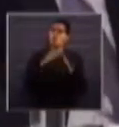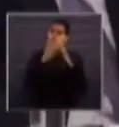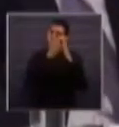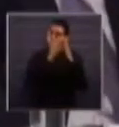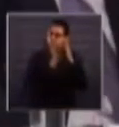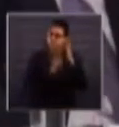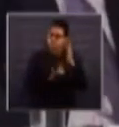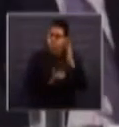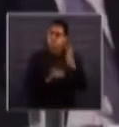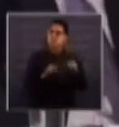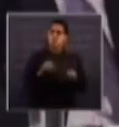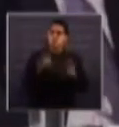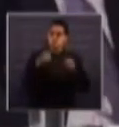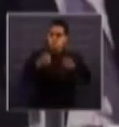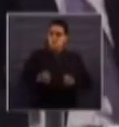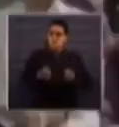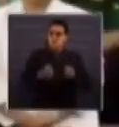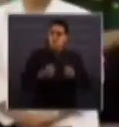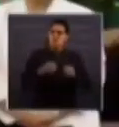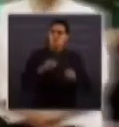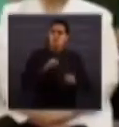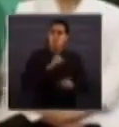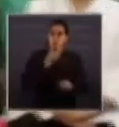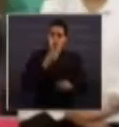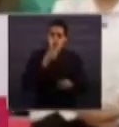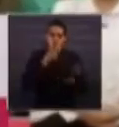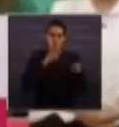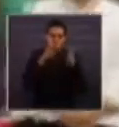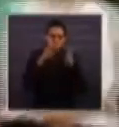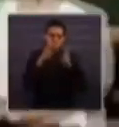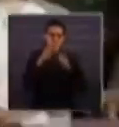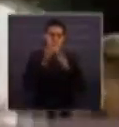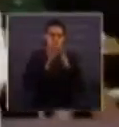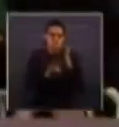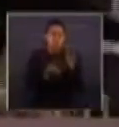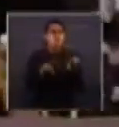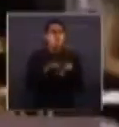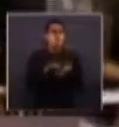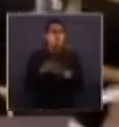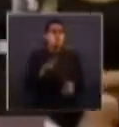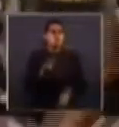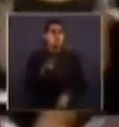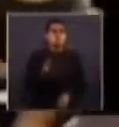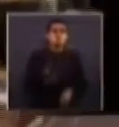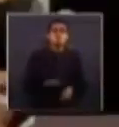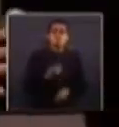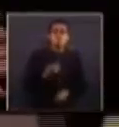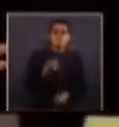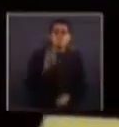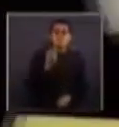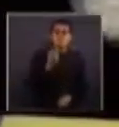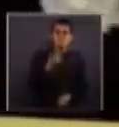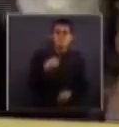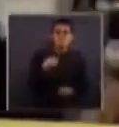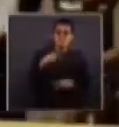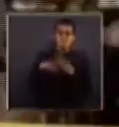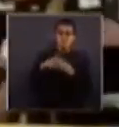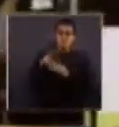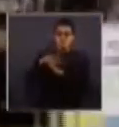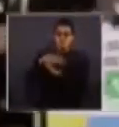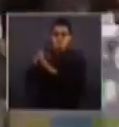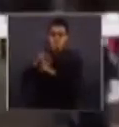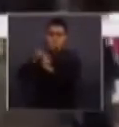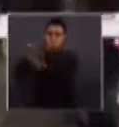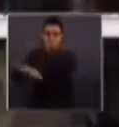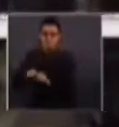cuánto tiempo? Porque vamos a cortar con la cadena de impunidad. Y aquí es importante señalar nuevamente que esto pasa por ampliar la procuración de